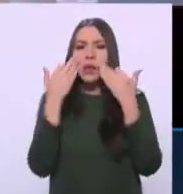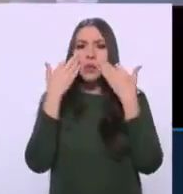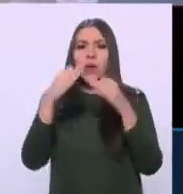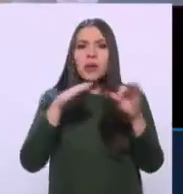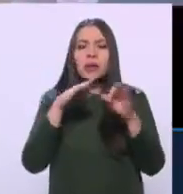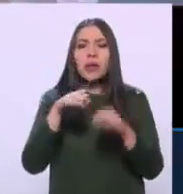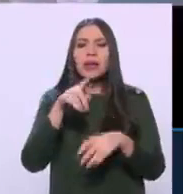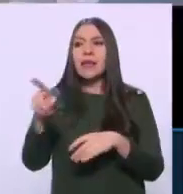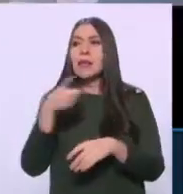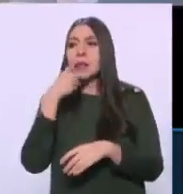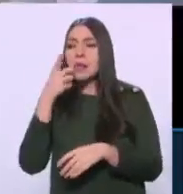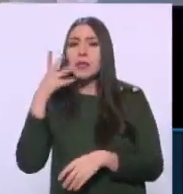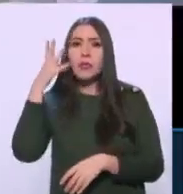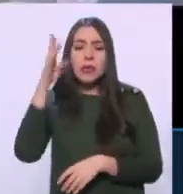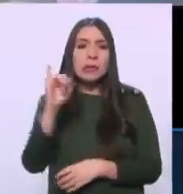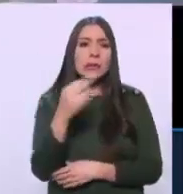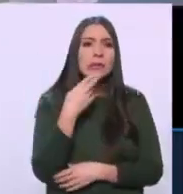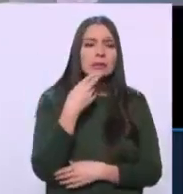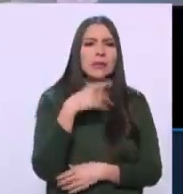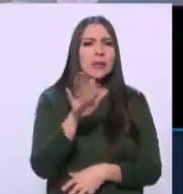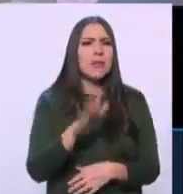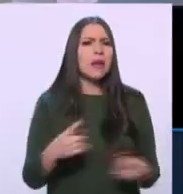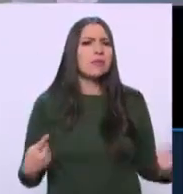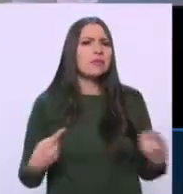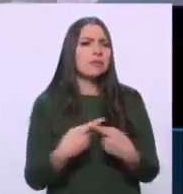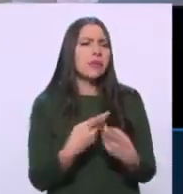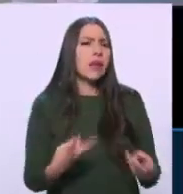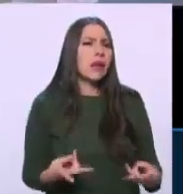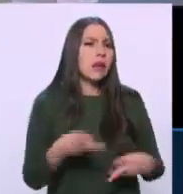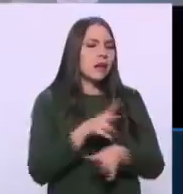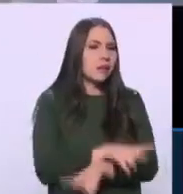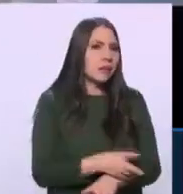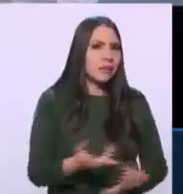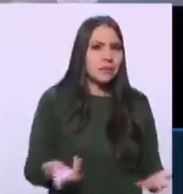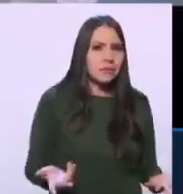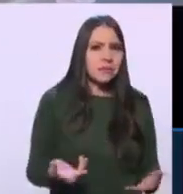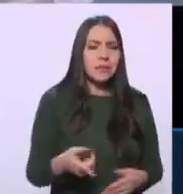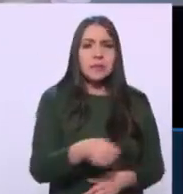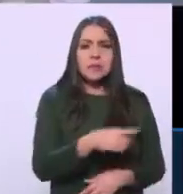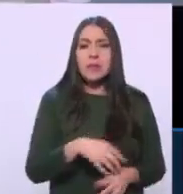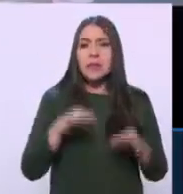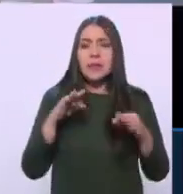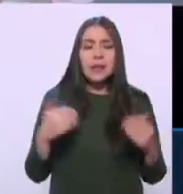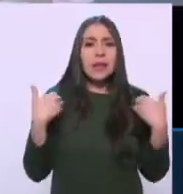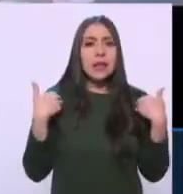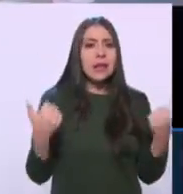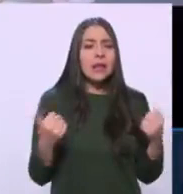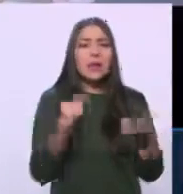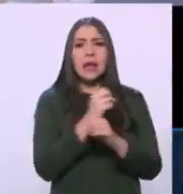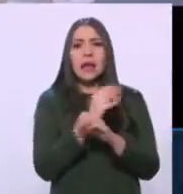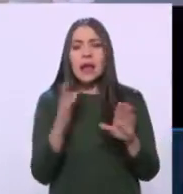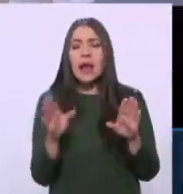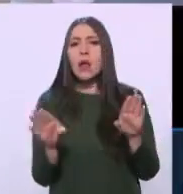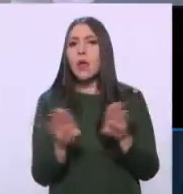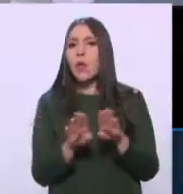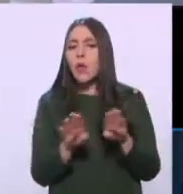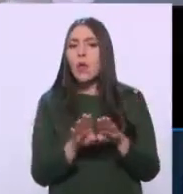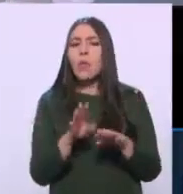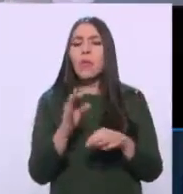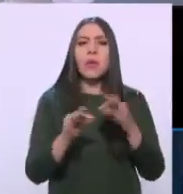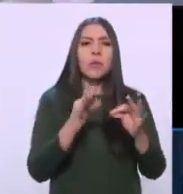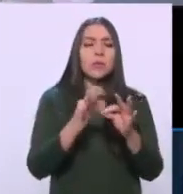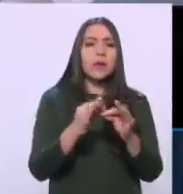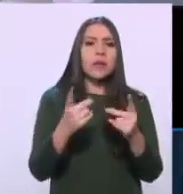que va a funcionar, y es una decisión discrecional, porque no hay claridades de cómo van a funcionar la garantía de